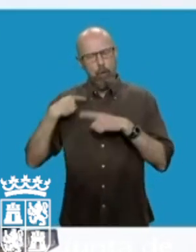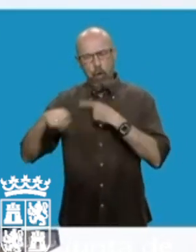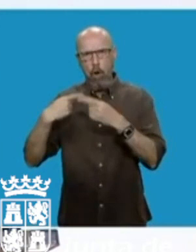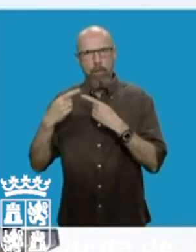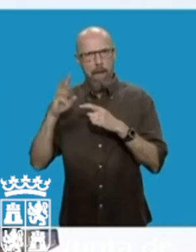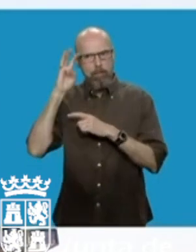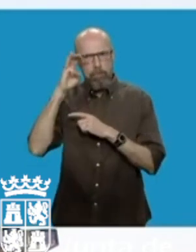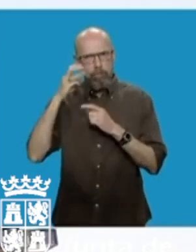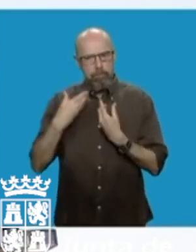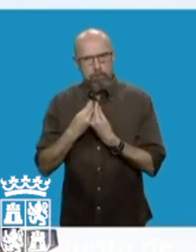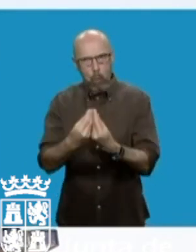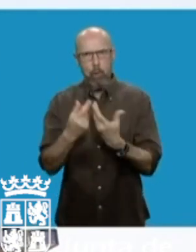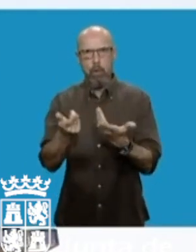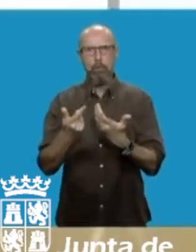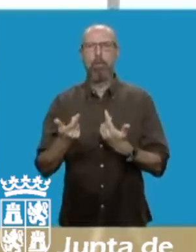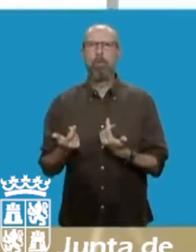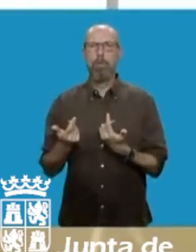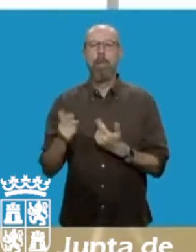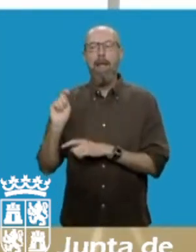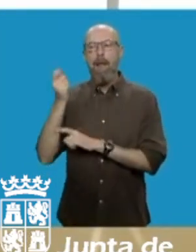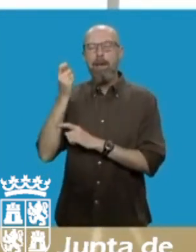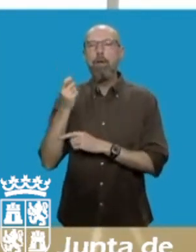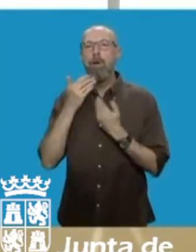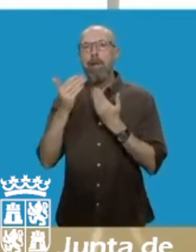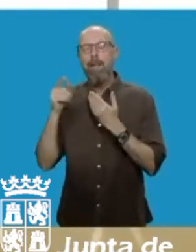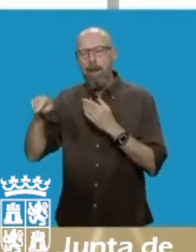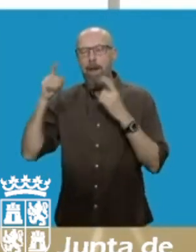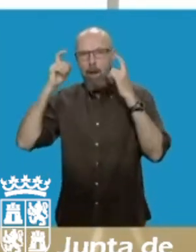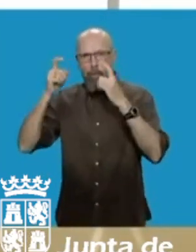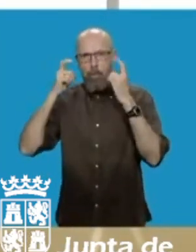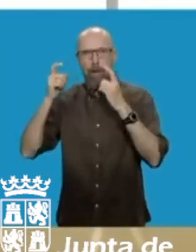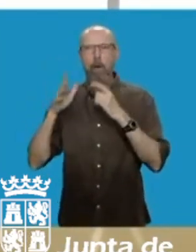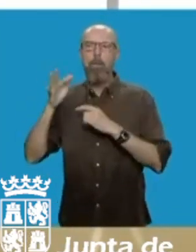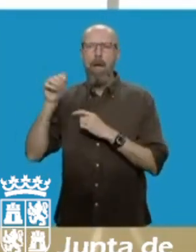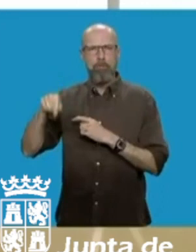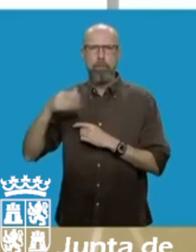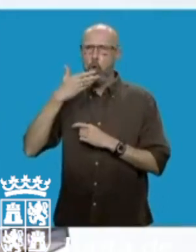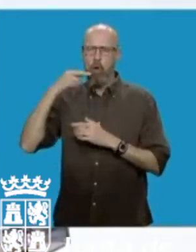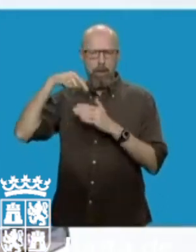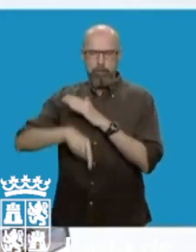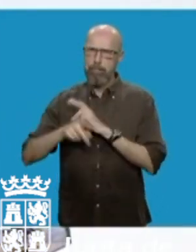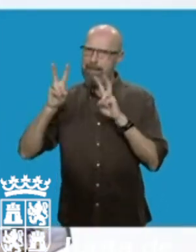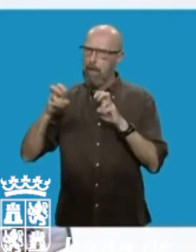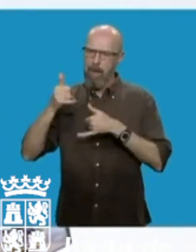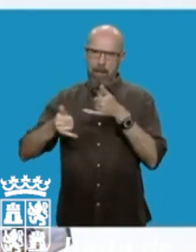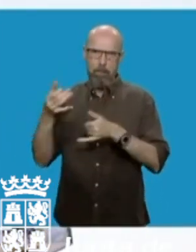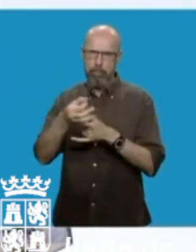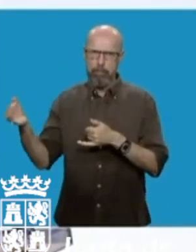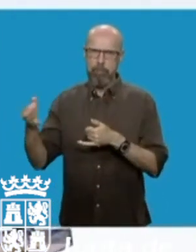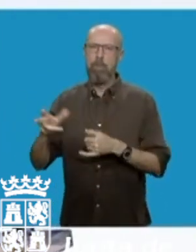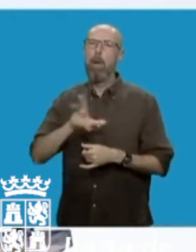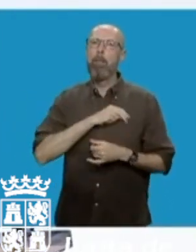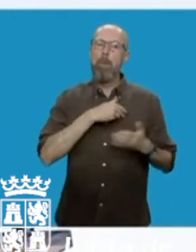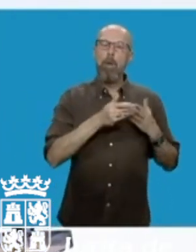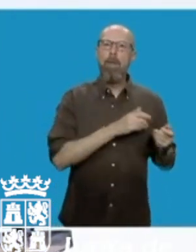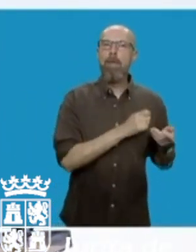este deporte. El éxito le acompaña gracias a su esfuerzo y a su gran conocimiento de la materia. Entrega el premio